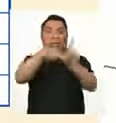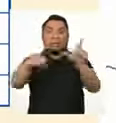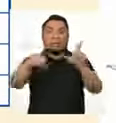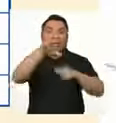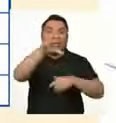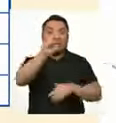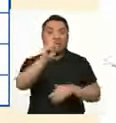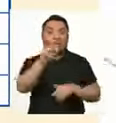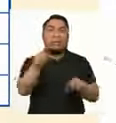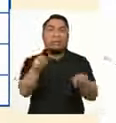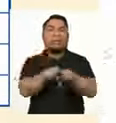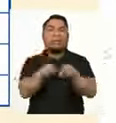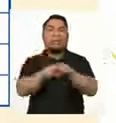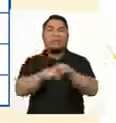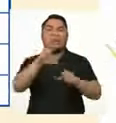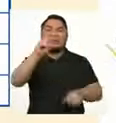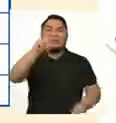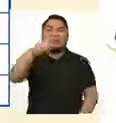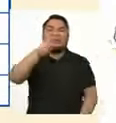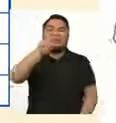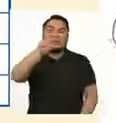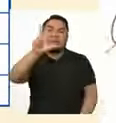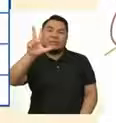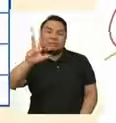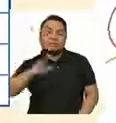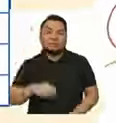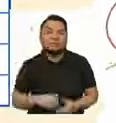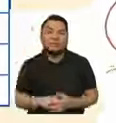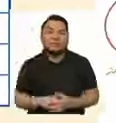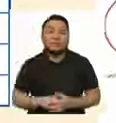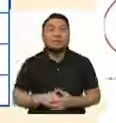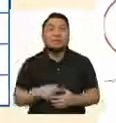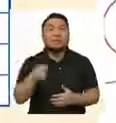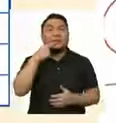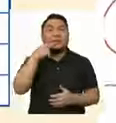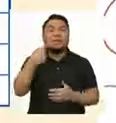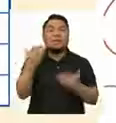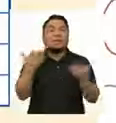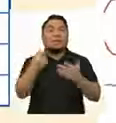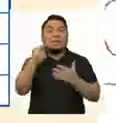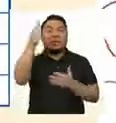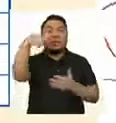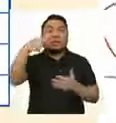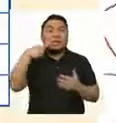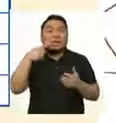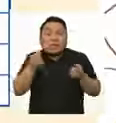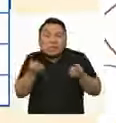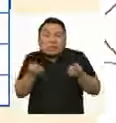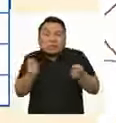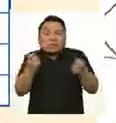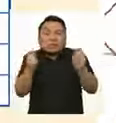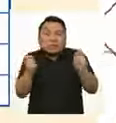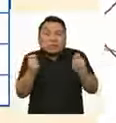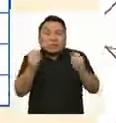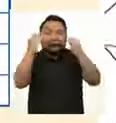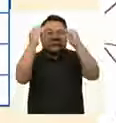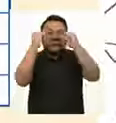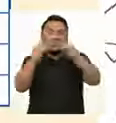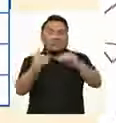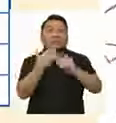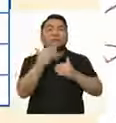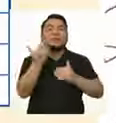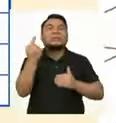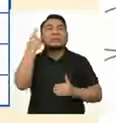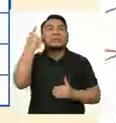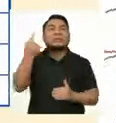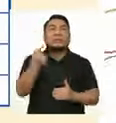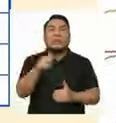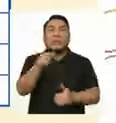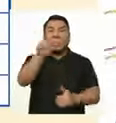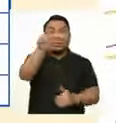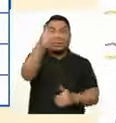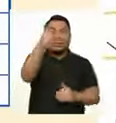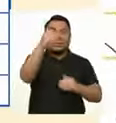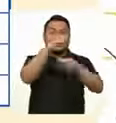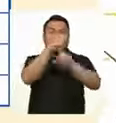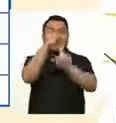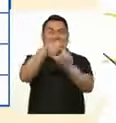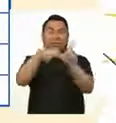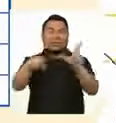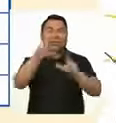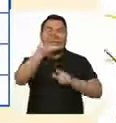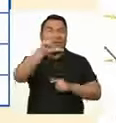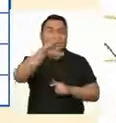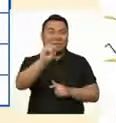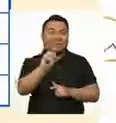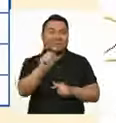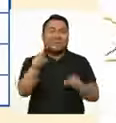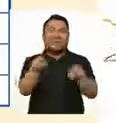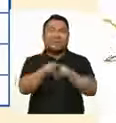que es igual a 23 centésimos. Para la categoría lo intento, la frecuencia relativa es igual a 10 entre 30, que